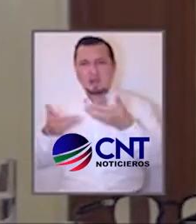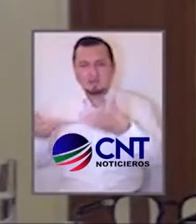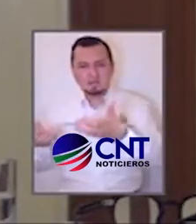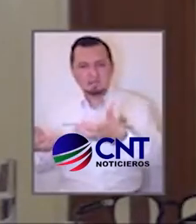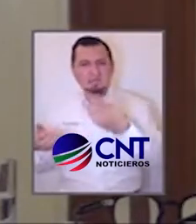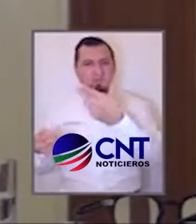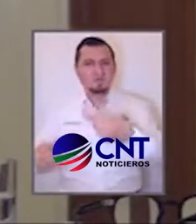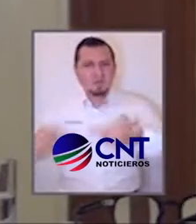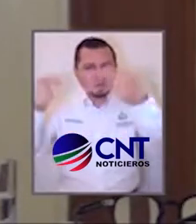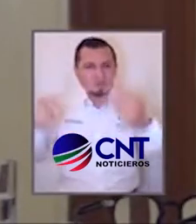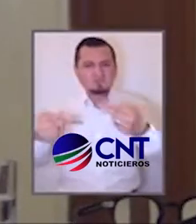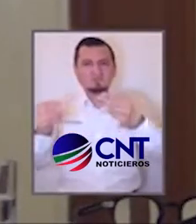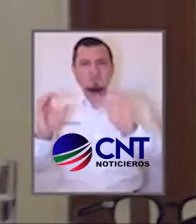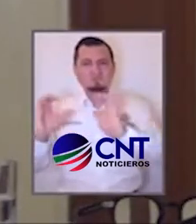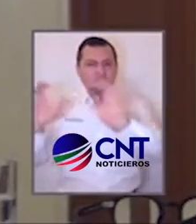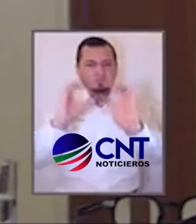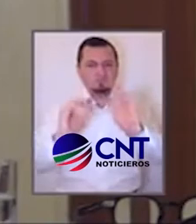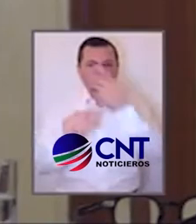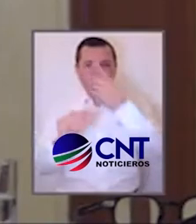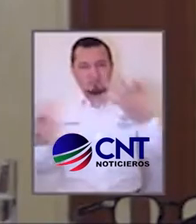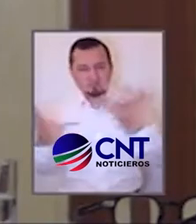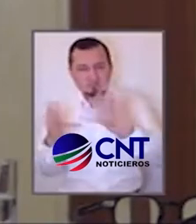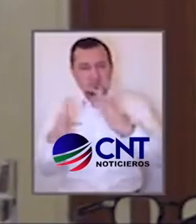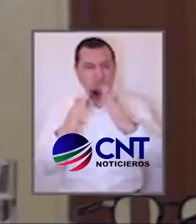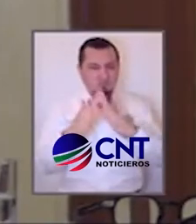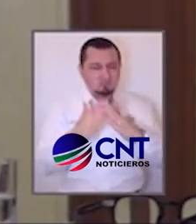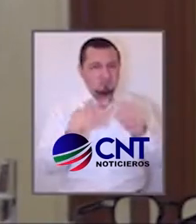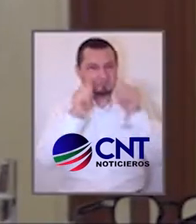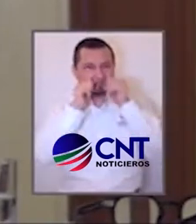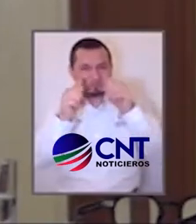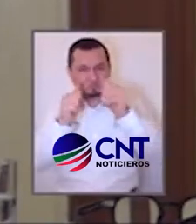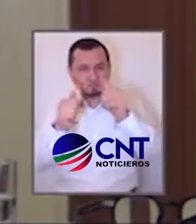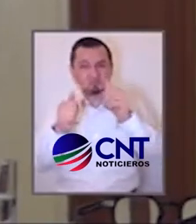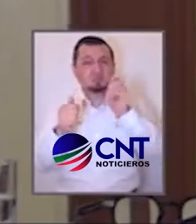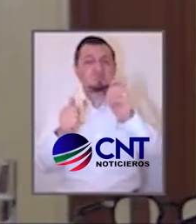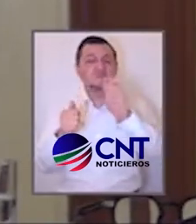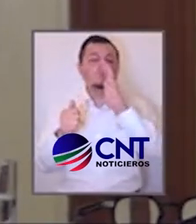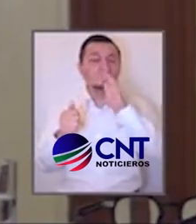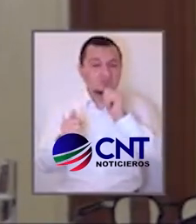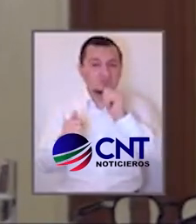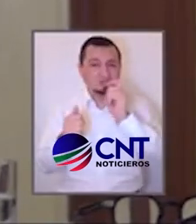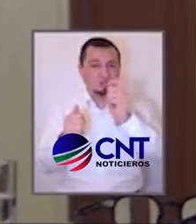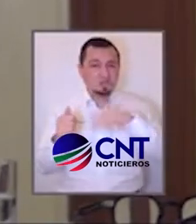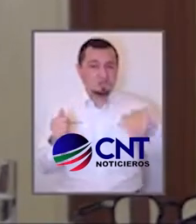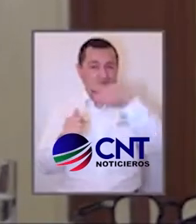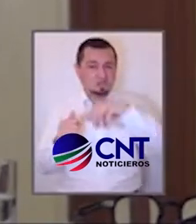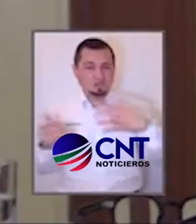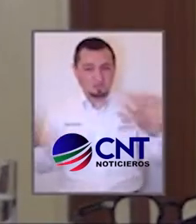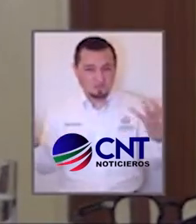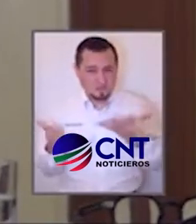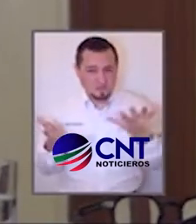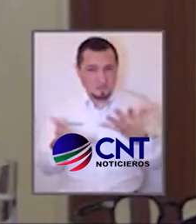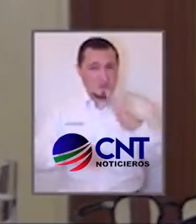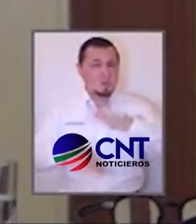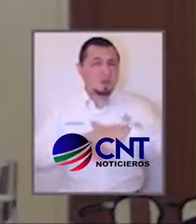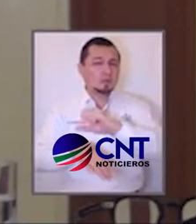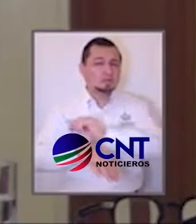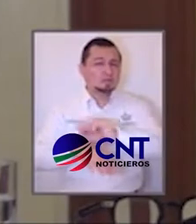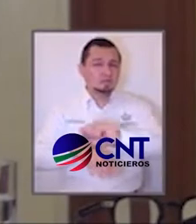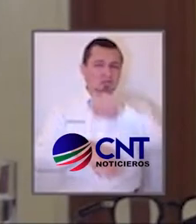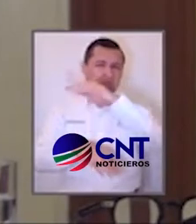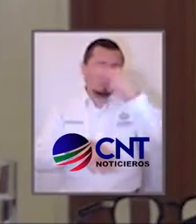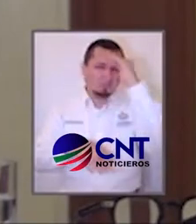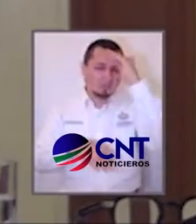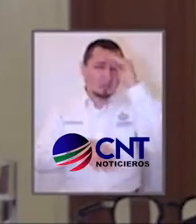la ciudadanía en las calles, en los negocios, en sus casas, etcétera. No podemos